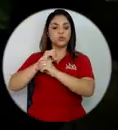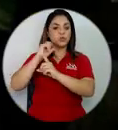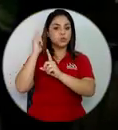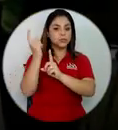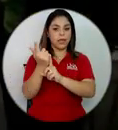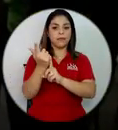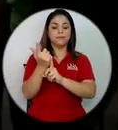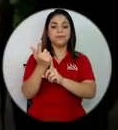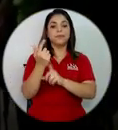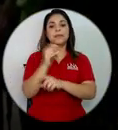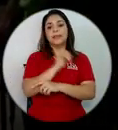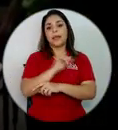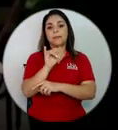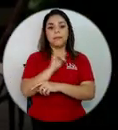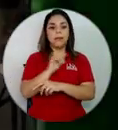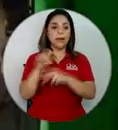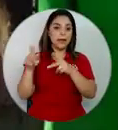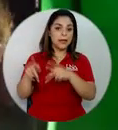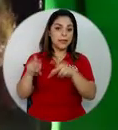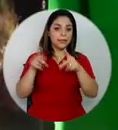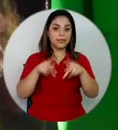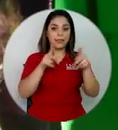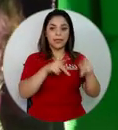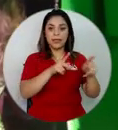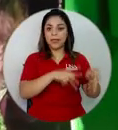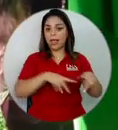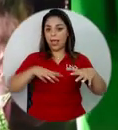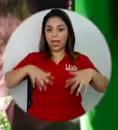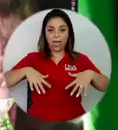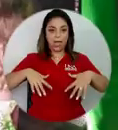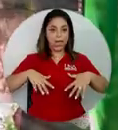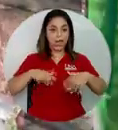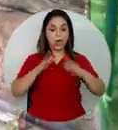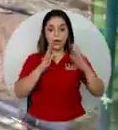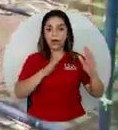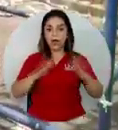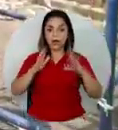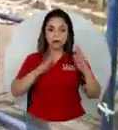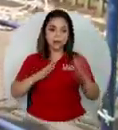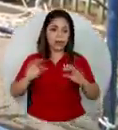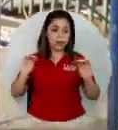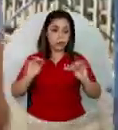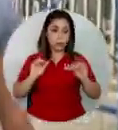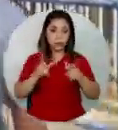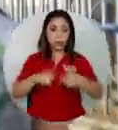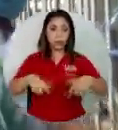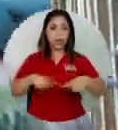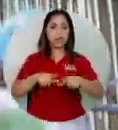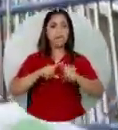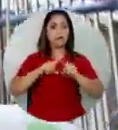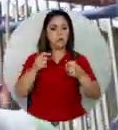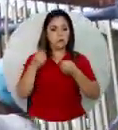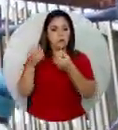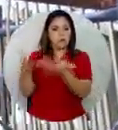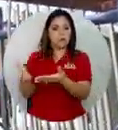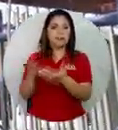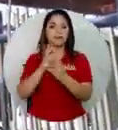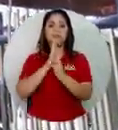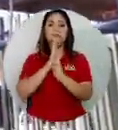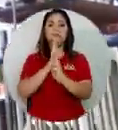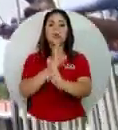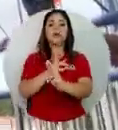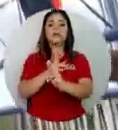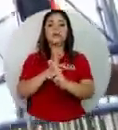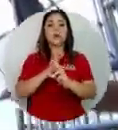sociales y a la gente que no está organizada en ningún lado, pero que también merece una respuesta